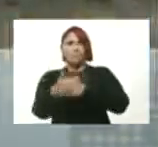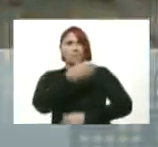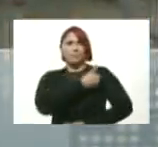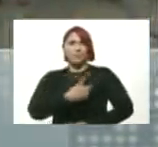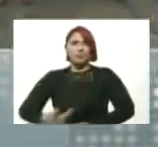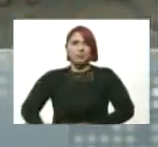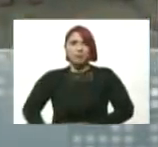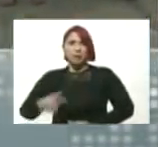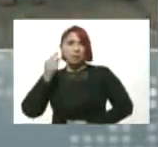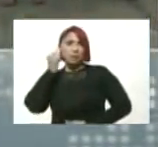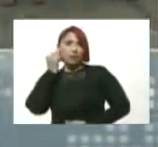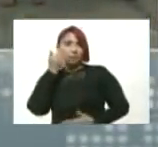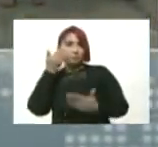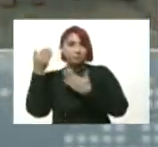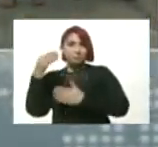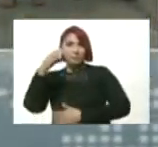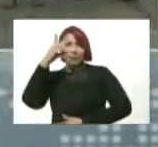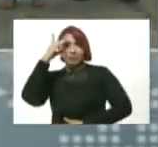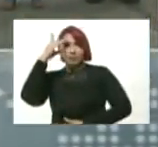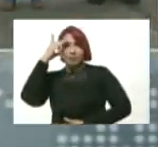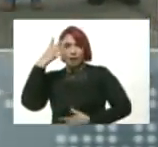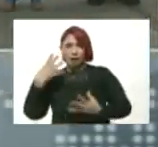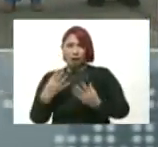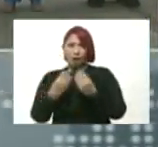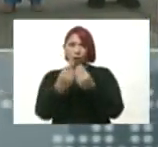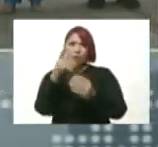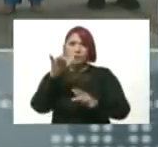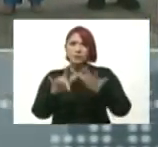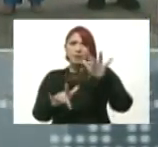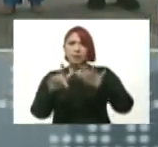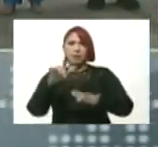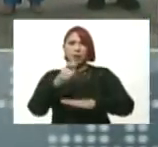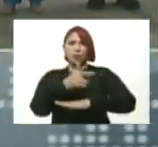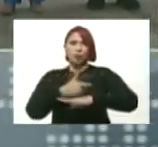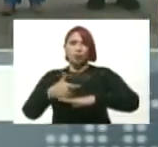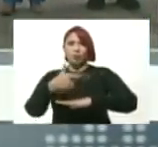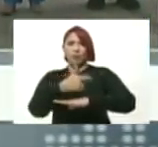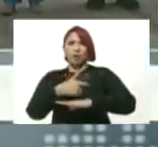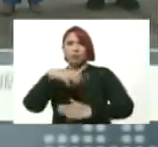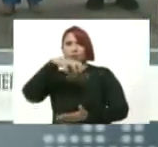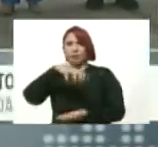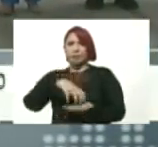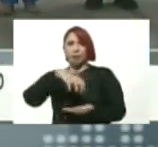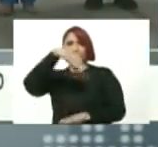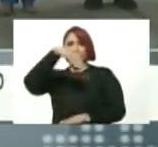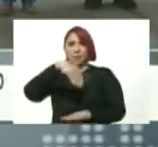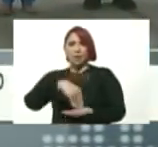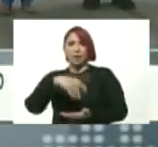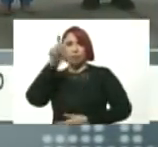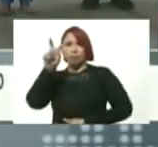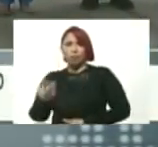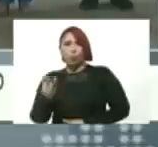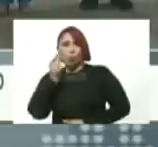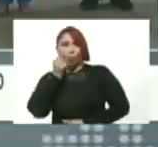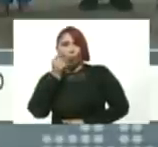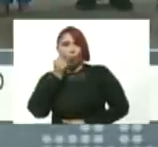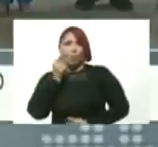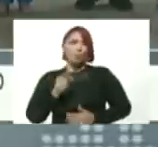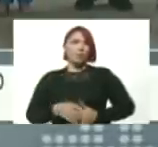vacunación acompañado el secretario de gobierno del estado miranda lenin sosa